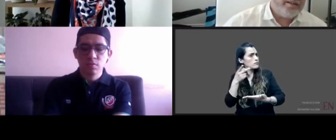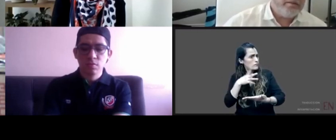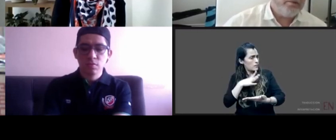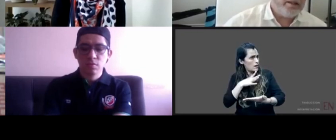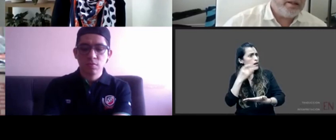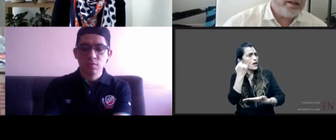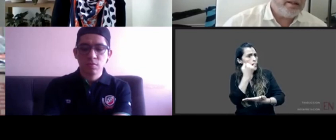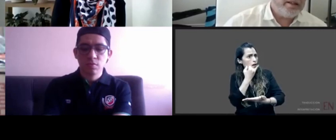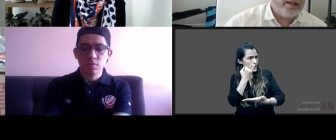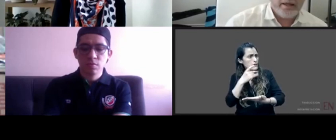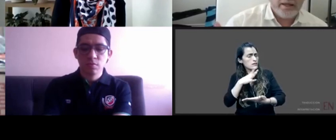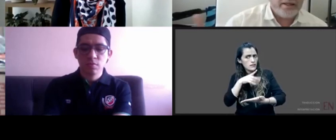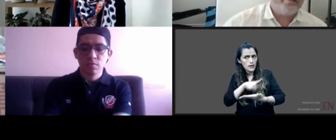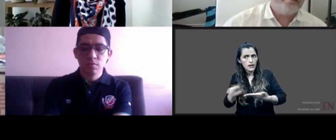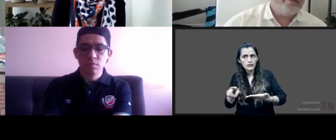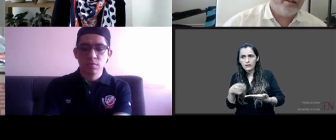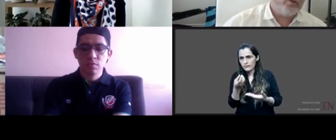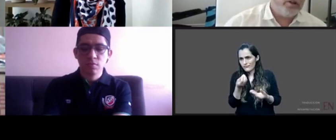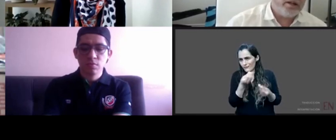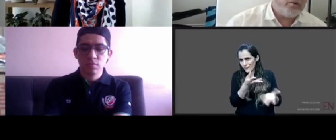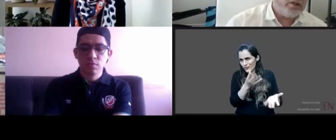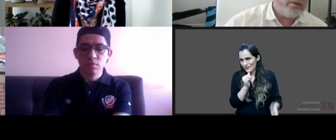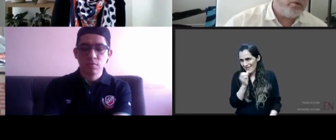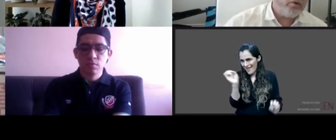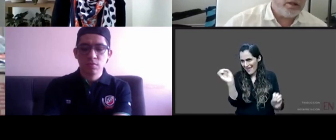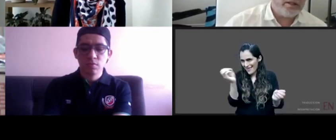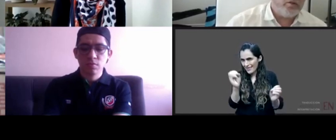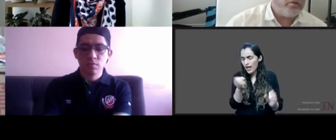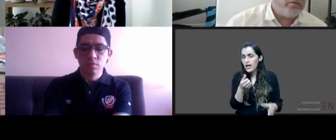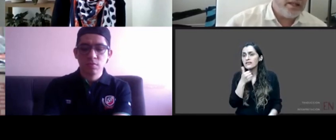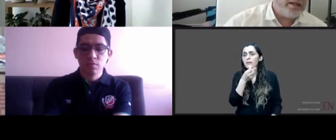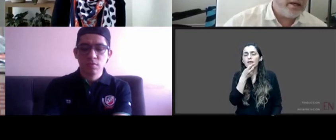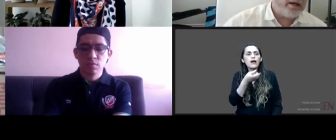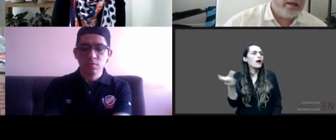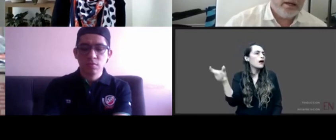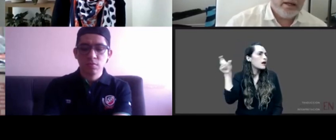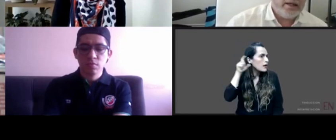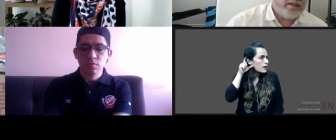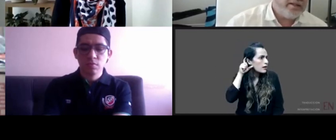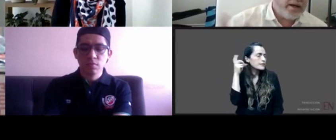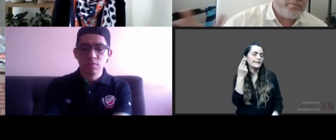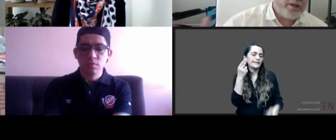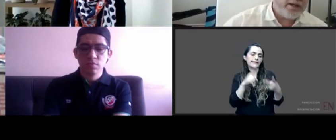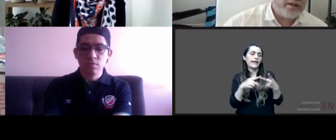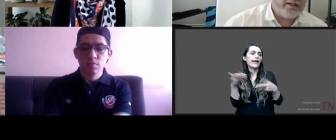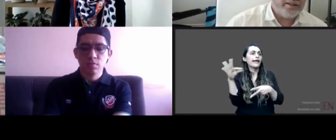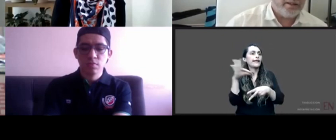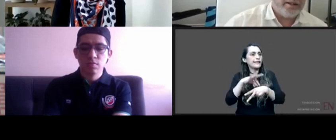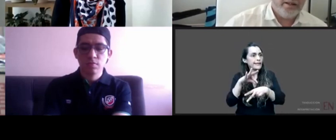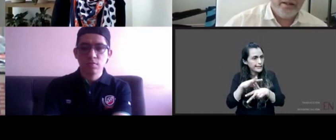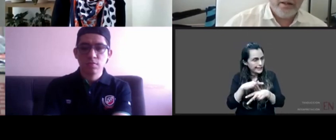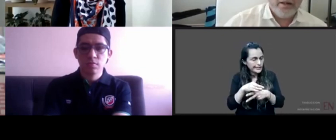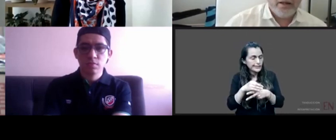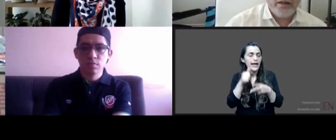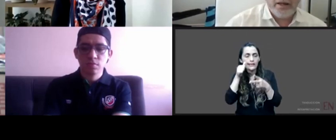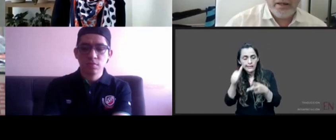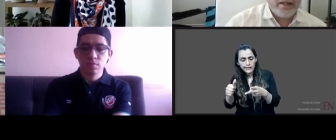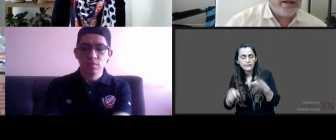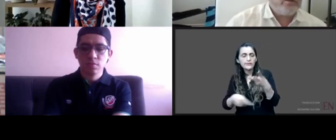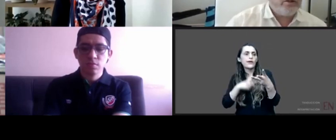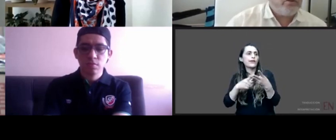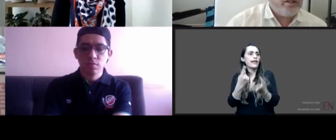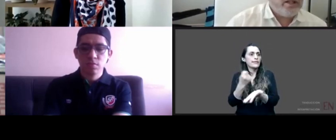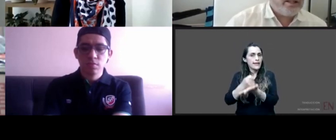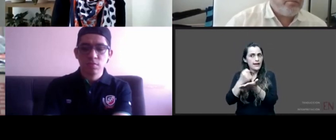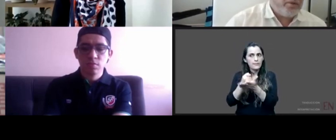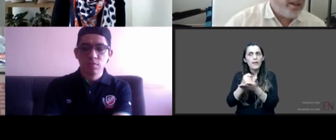les dice simplemente que tiene necesidad de auxiliar auditivo, atención médica, terapia, etcétera. Y en el